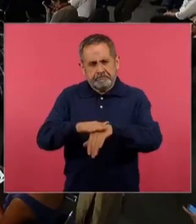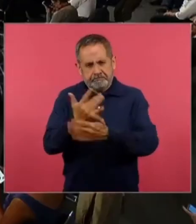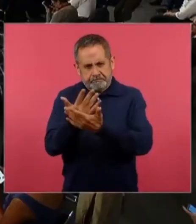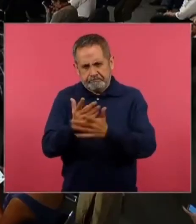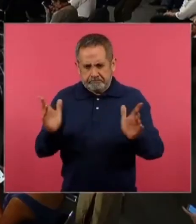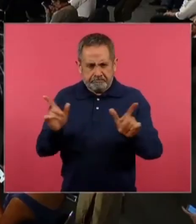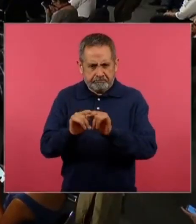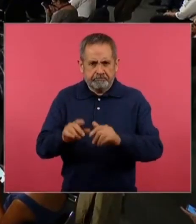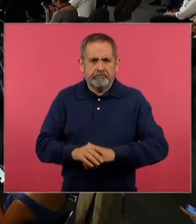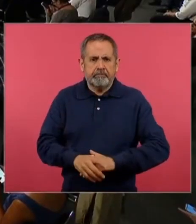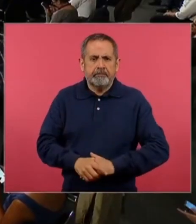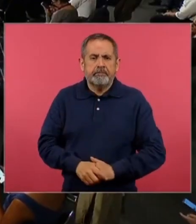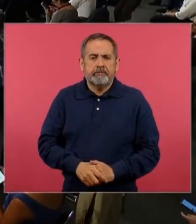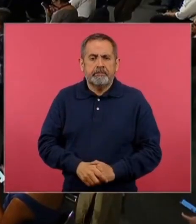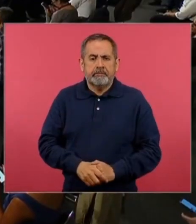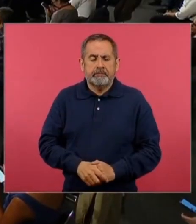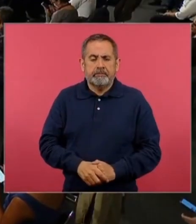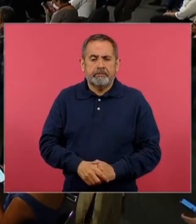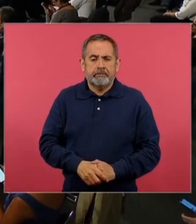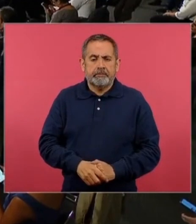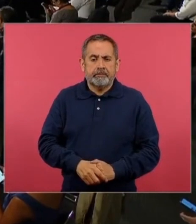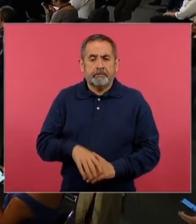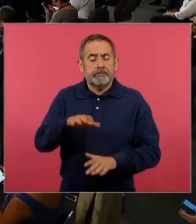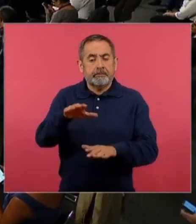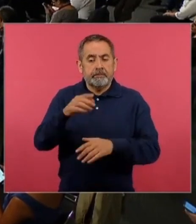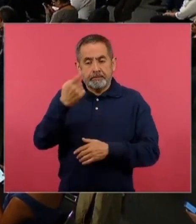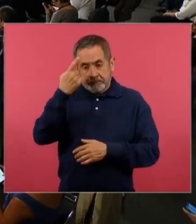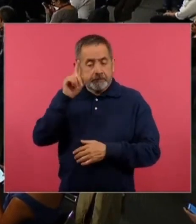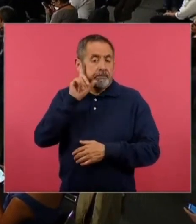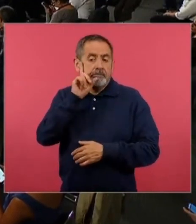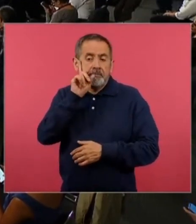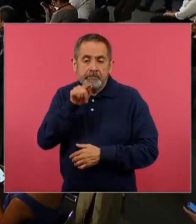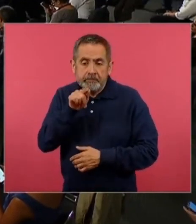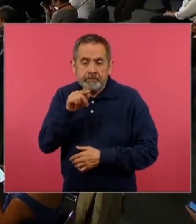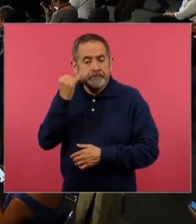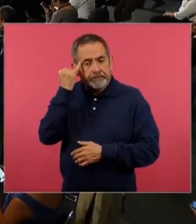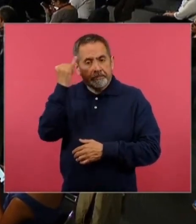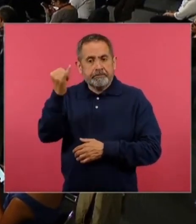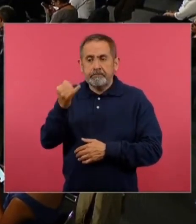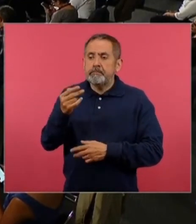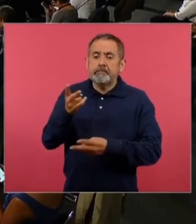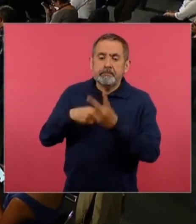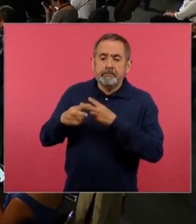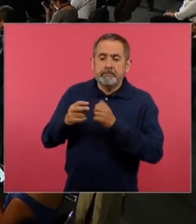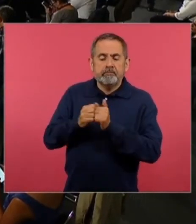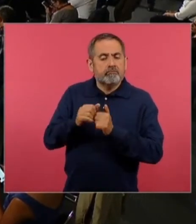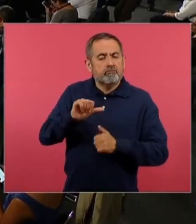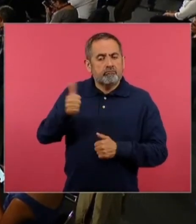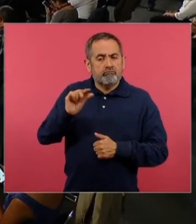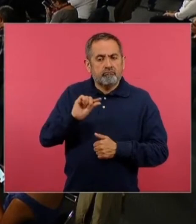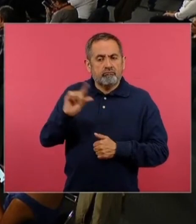Entonces, quisiéramos comentarles que para mañana la idea sería que nos van a acompañar